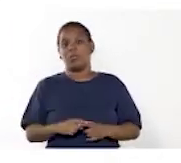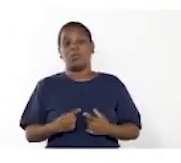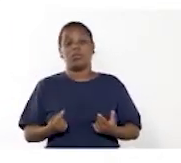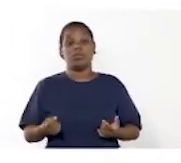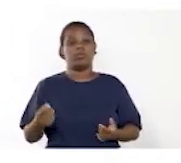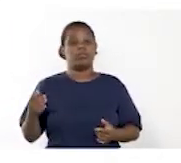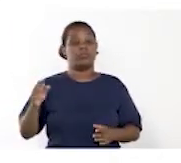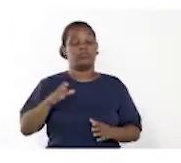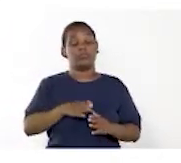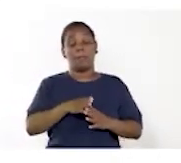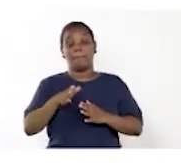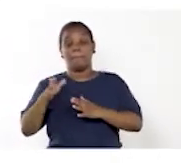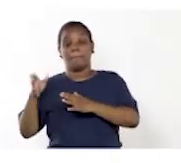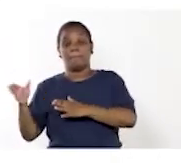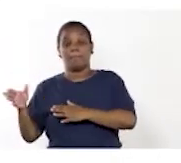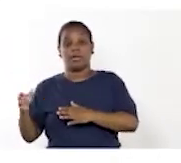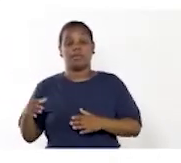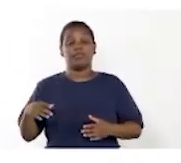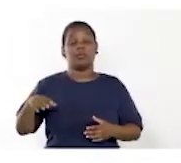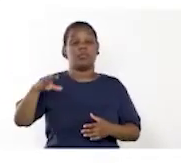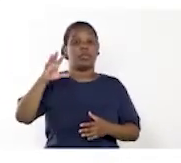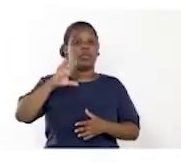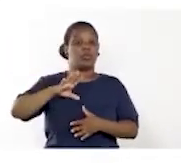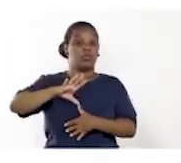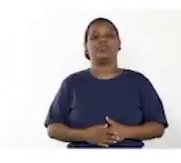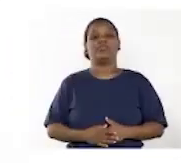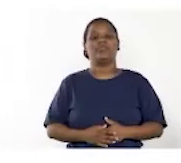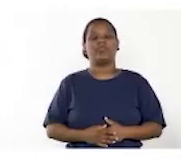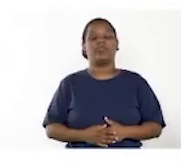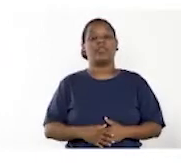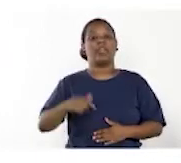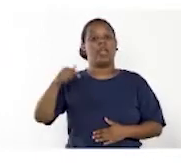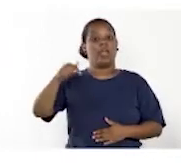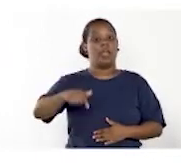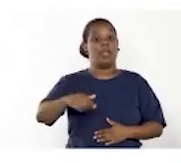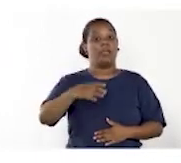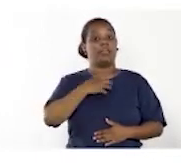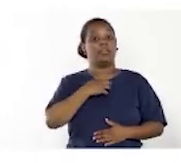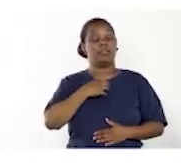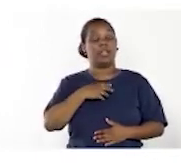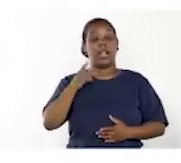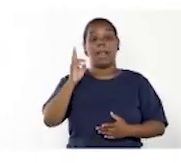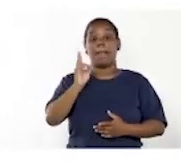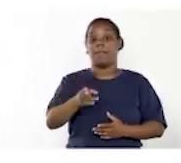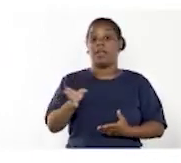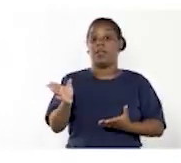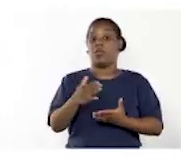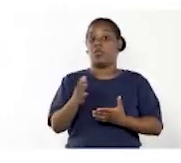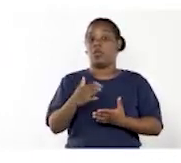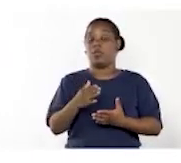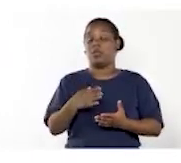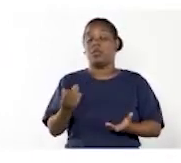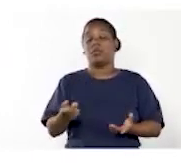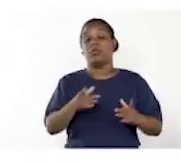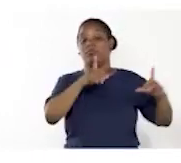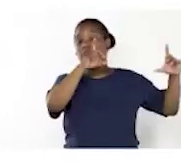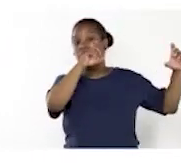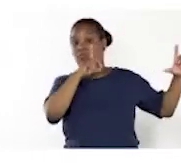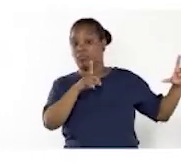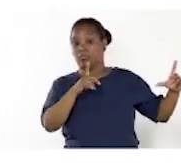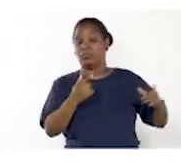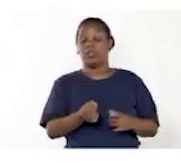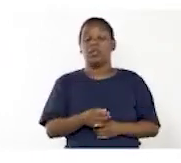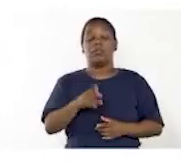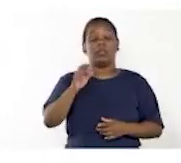pasan por el continente. Y cuando pasan por el continente, ahí tienen las páginas de los libros que van a utilizar, tienen